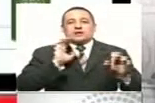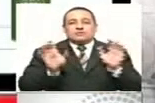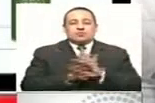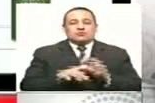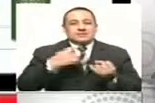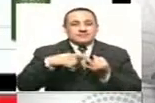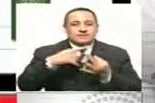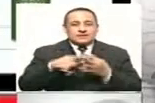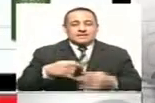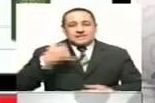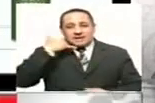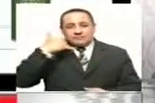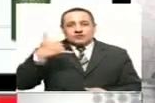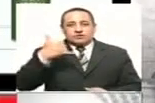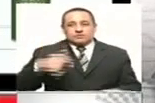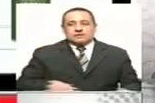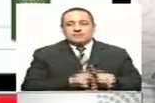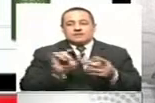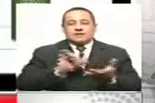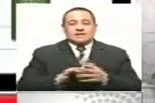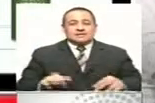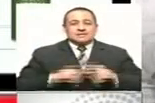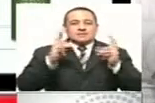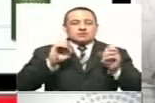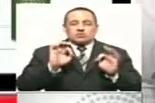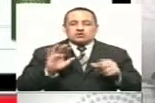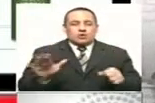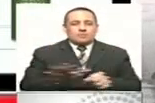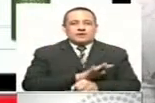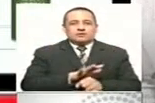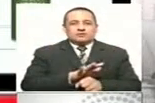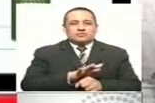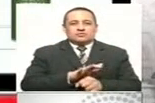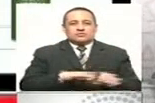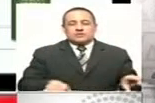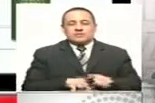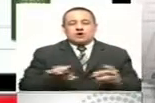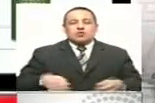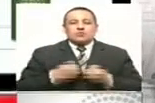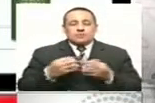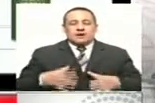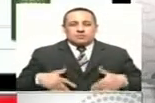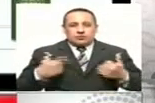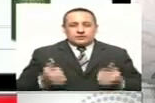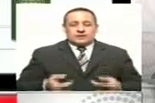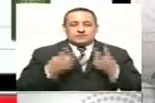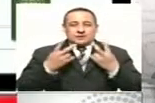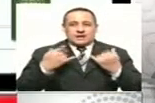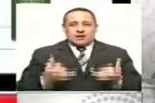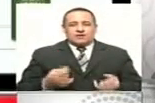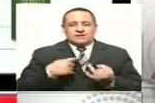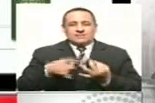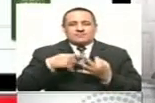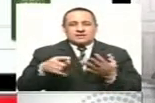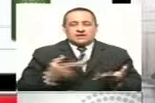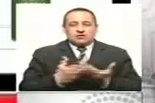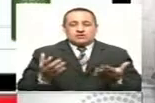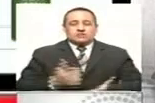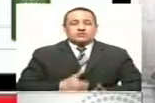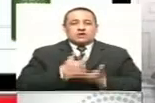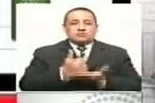del medio telefónico, pero eso no es suficiente, digamos, para poder coberturar las metas que nos habíamos